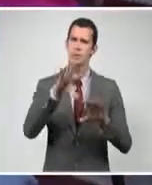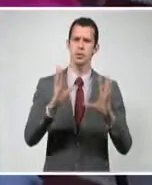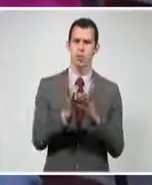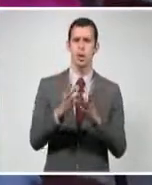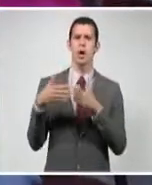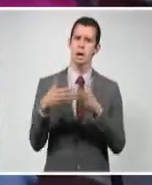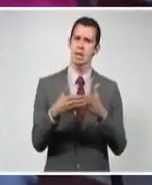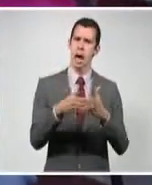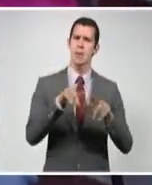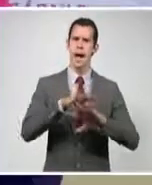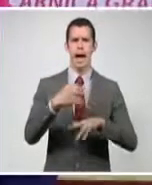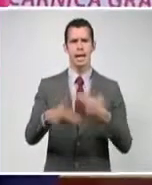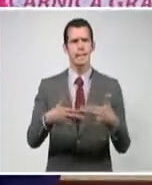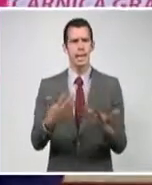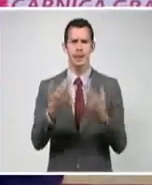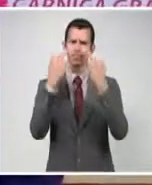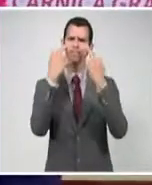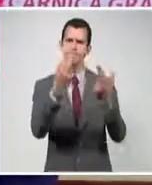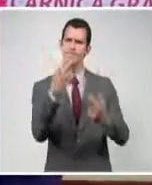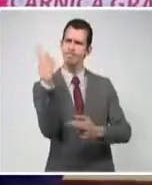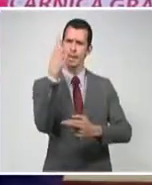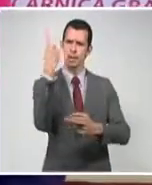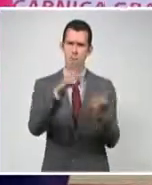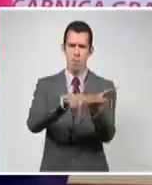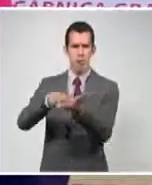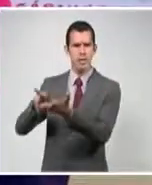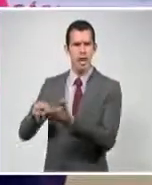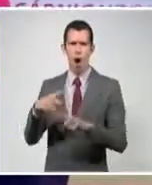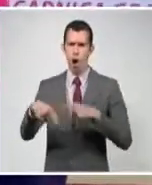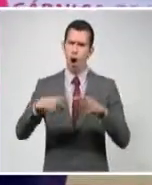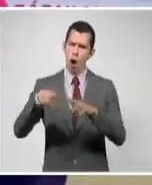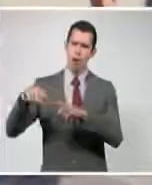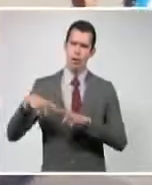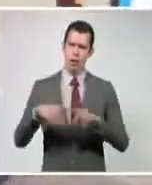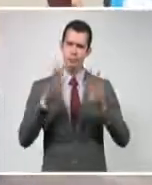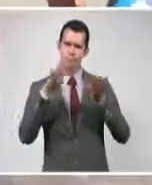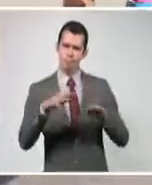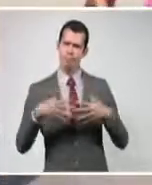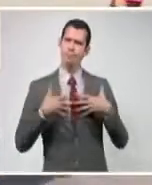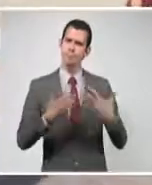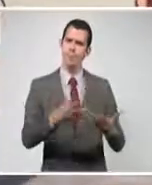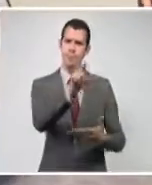recibió el reconocimiento nacional y fueron estimulados trabajadores destacados.